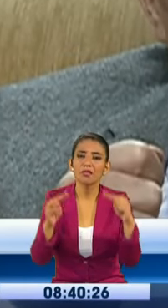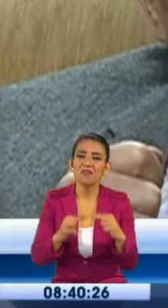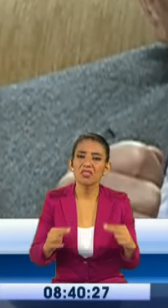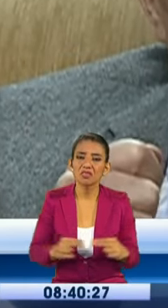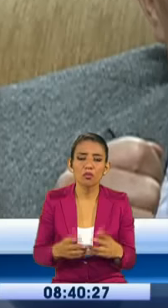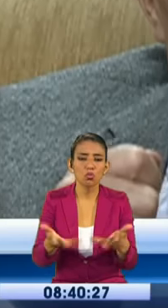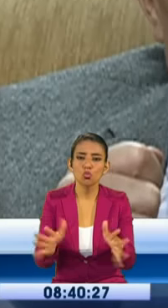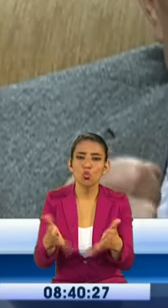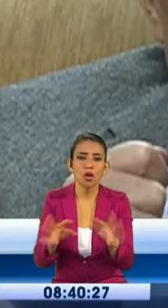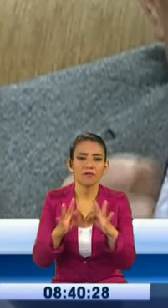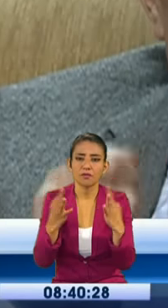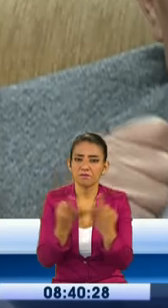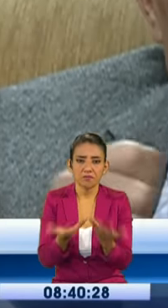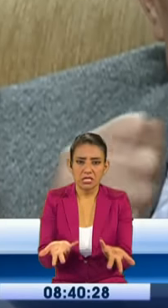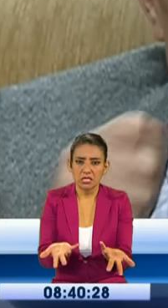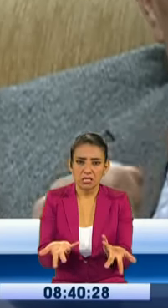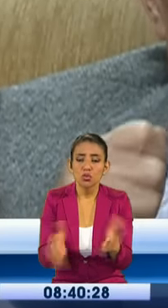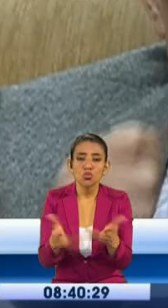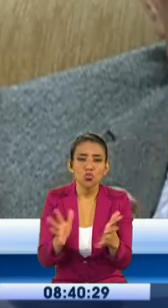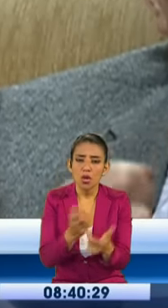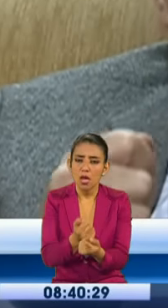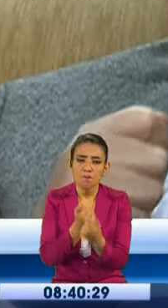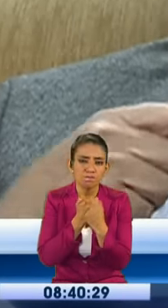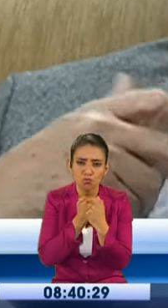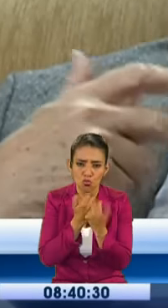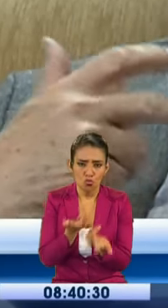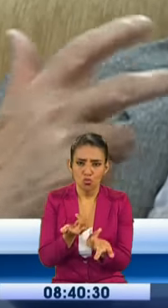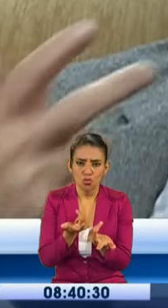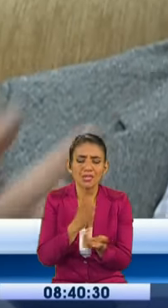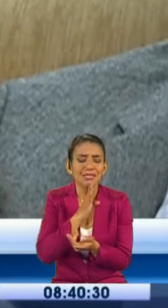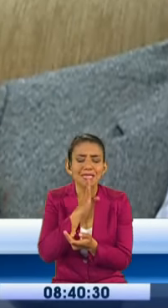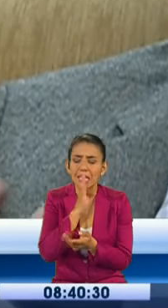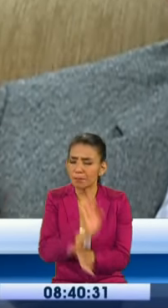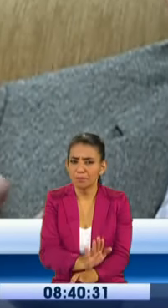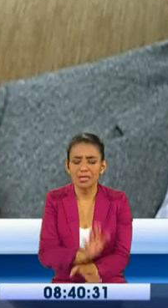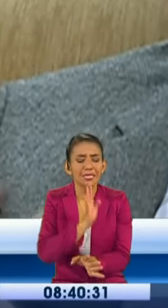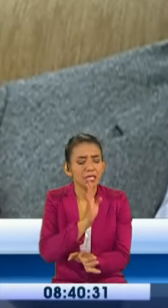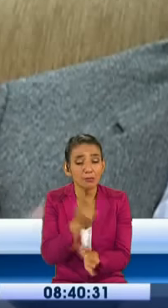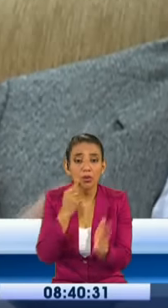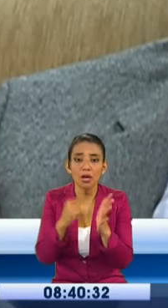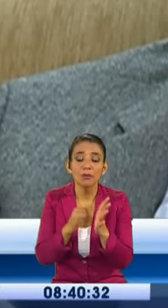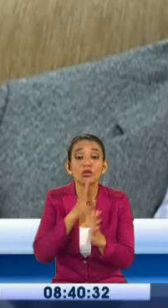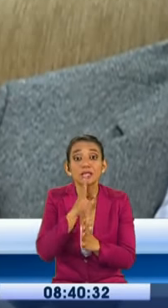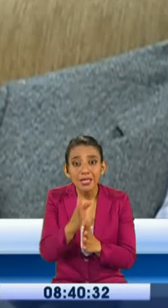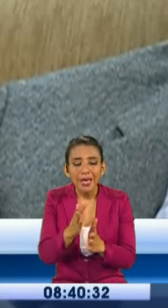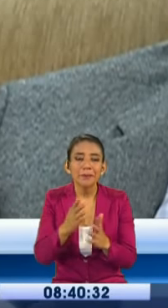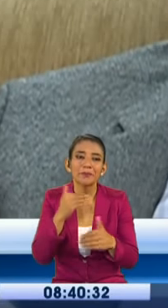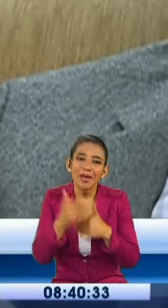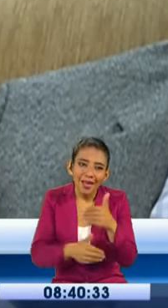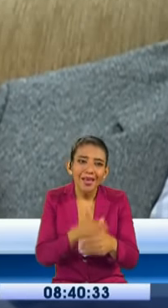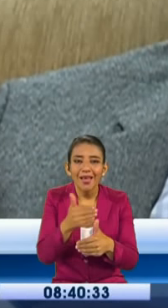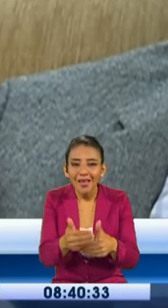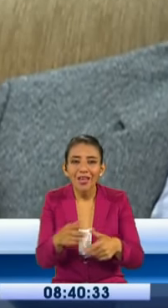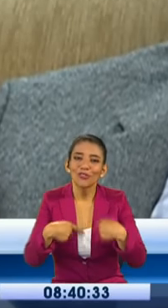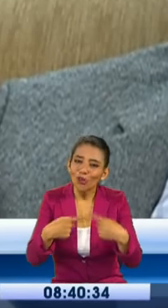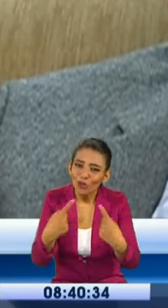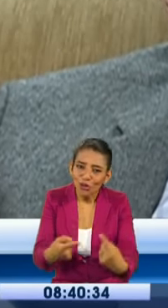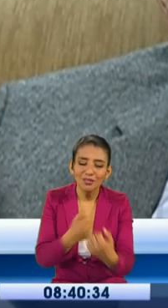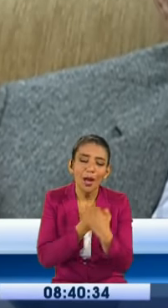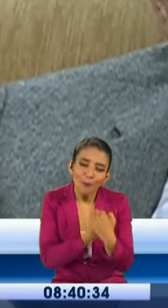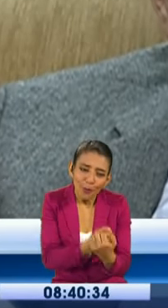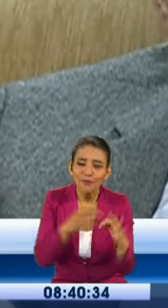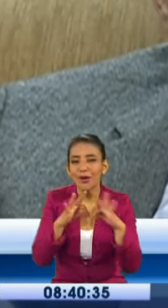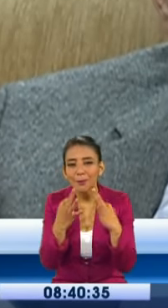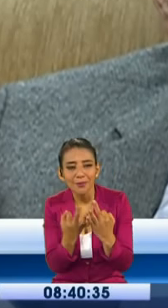tienen, ¿no? Ni siquiera en Navidad tienen lo que supuestamente se debería tener siempre, que es